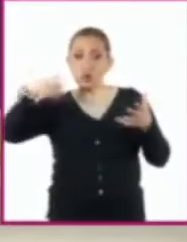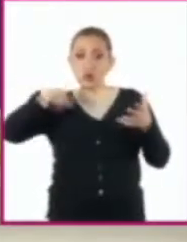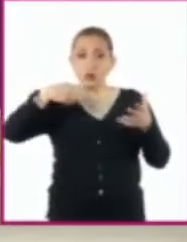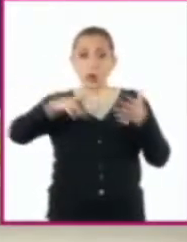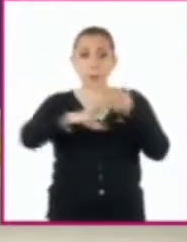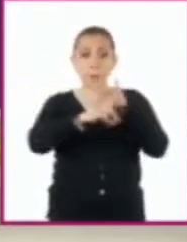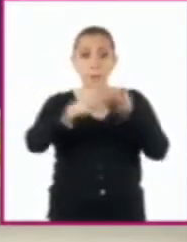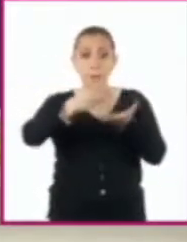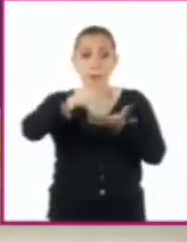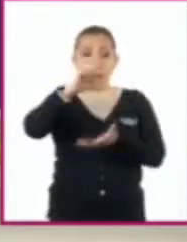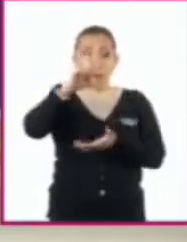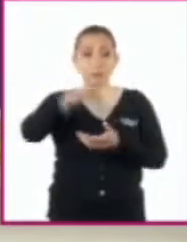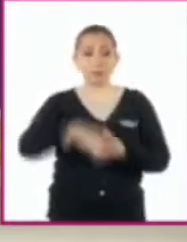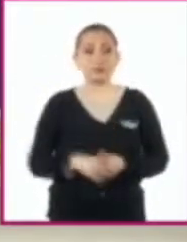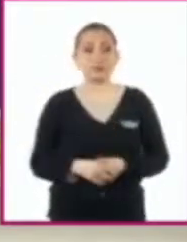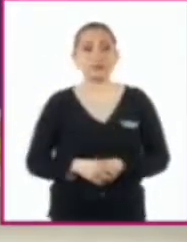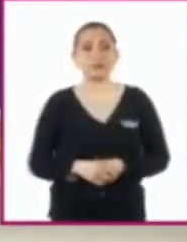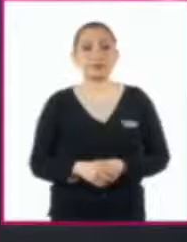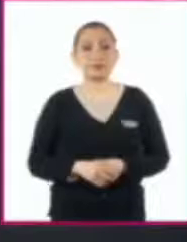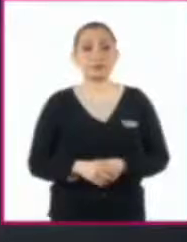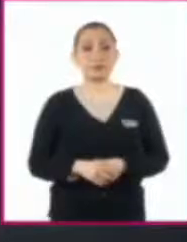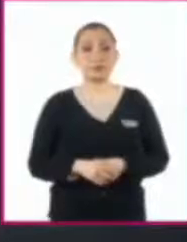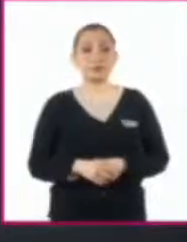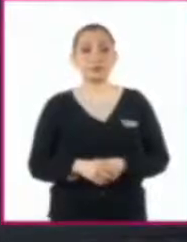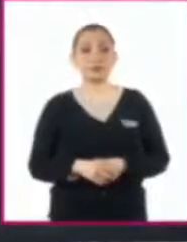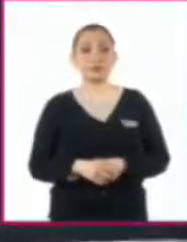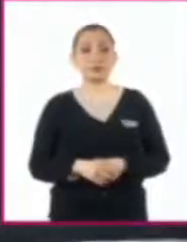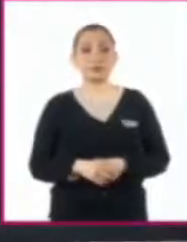vaso de agua. Maestra. Claro.